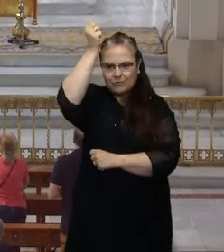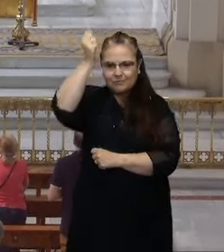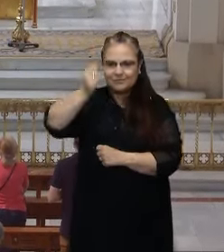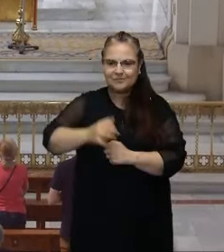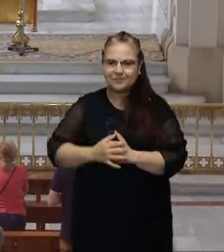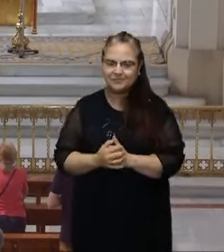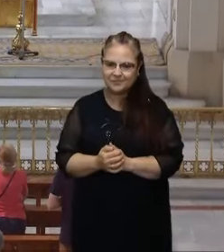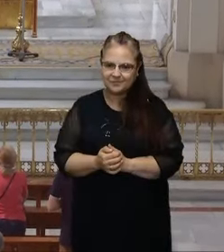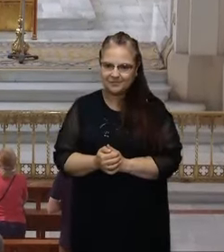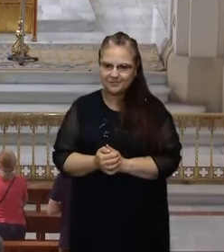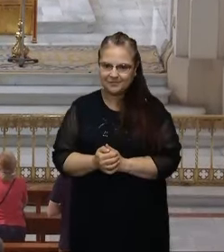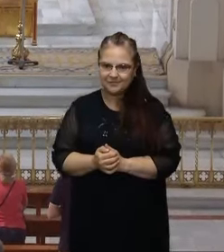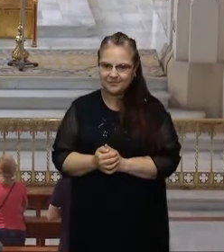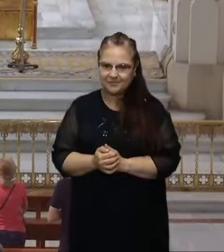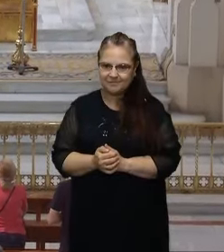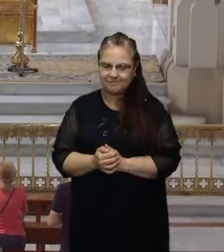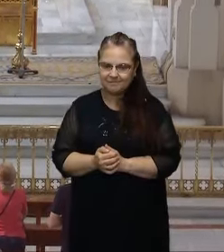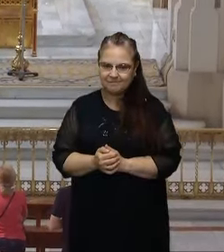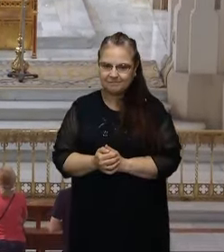cielo.